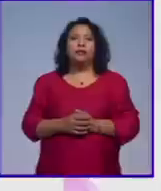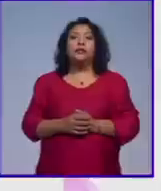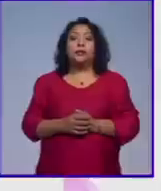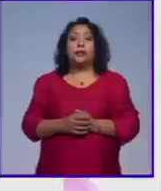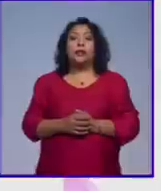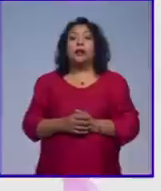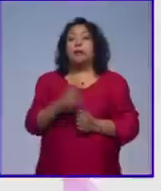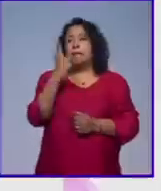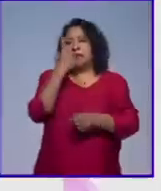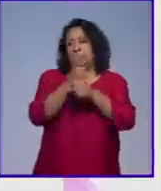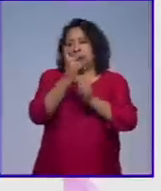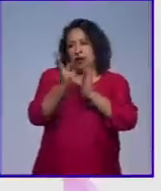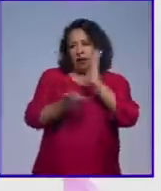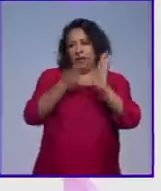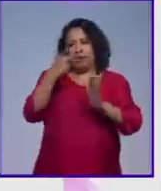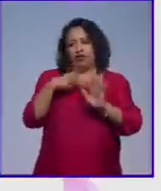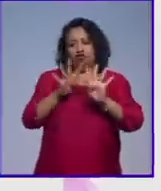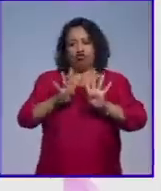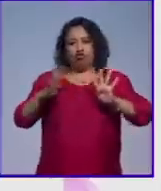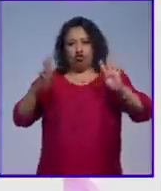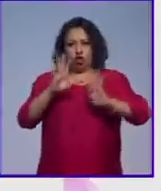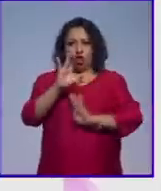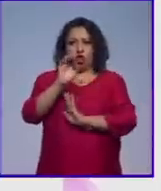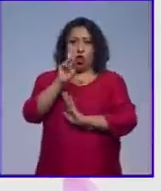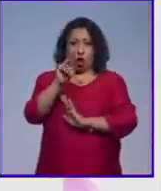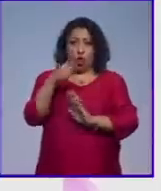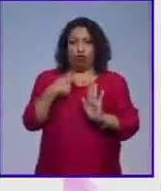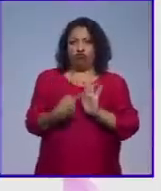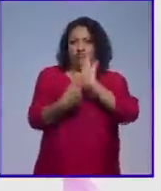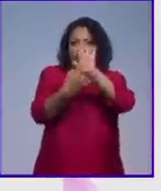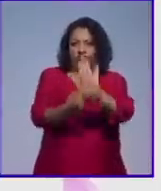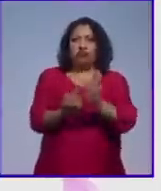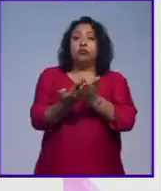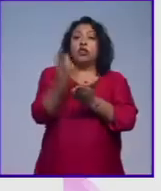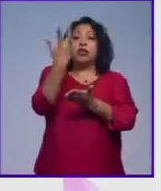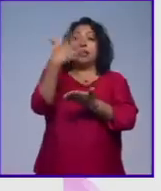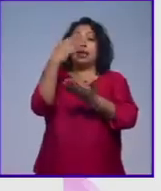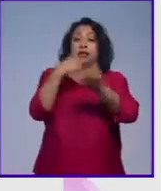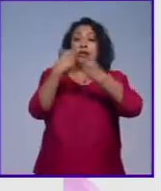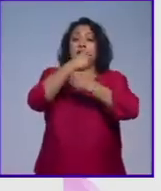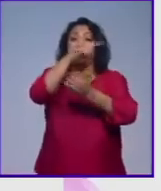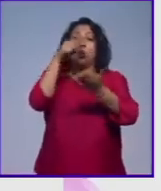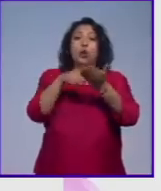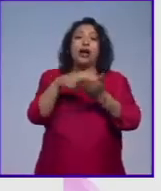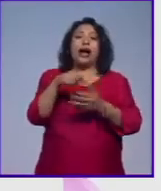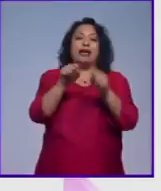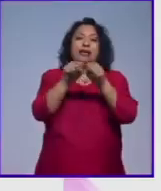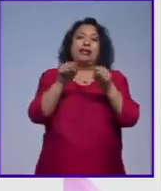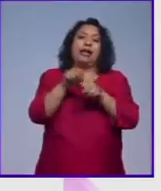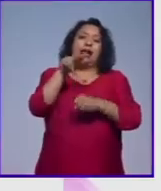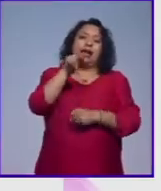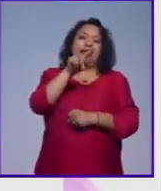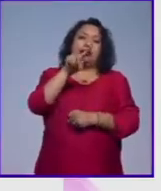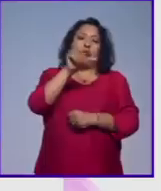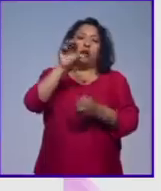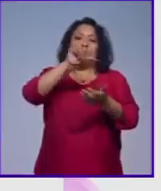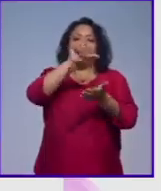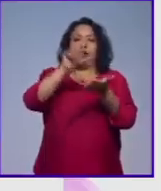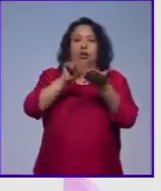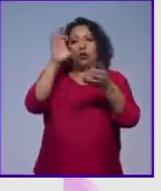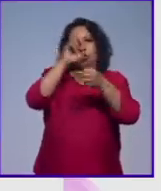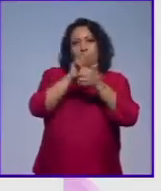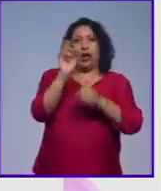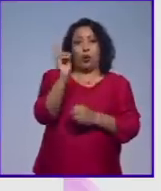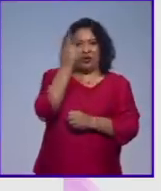La primera vez que este coro se presentó fue hace una década en la Sala Nezahualcóyotl del Centro Cultural Universitario.